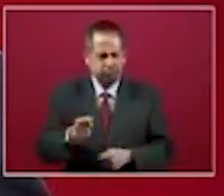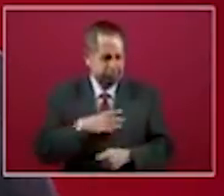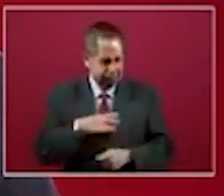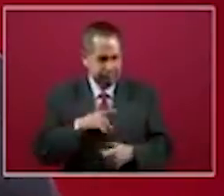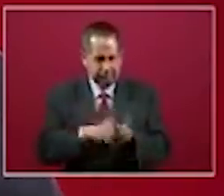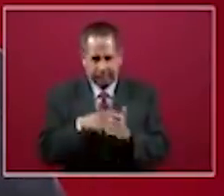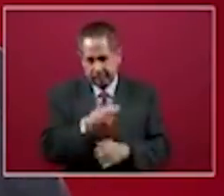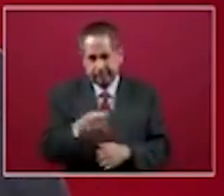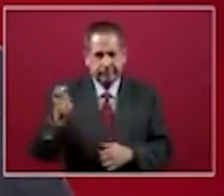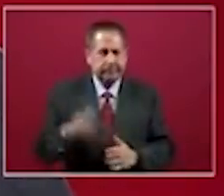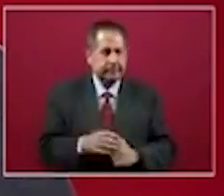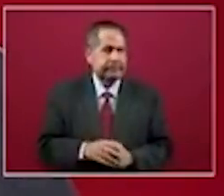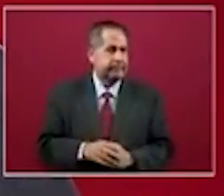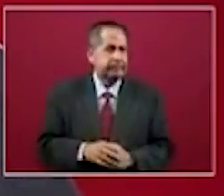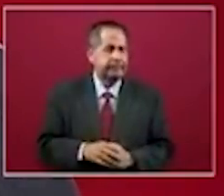que